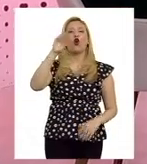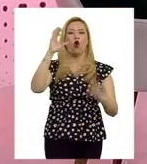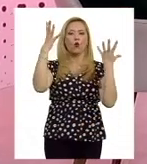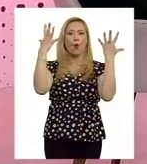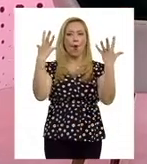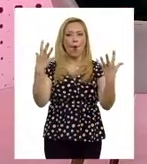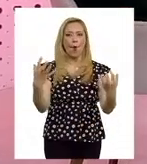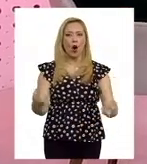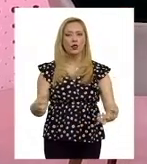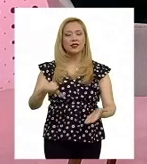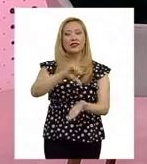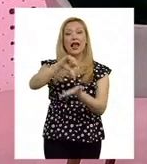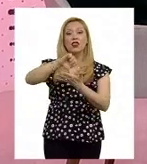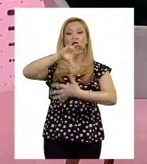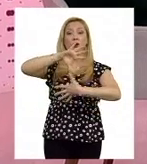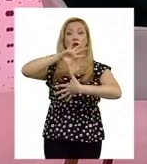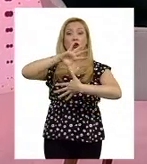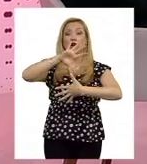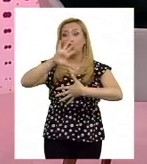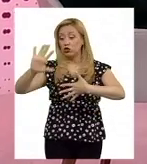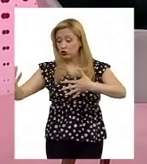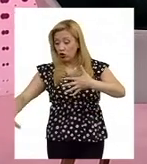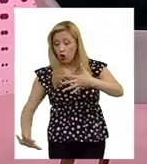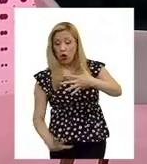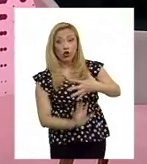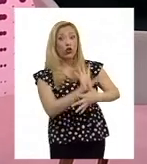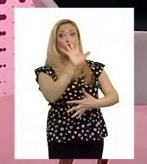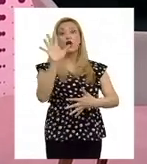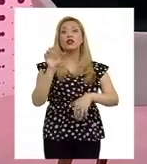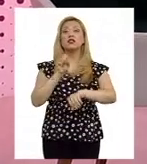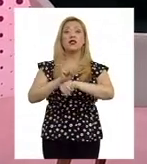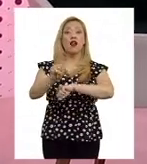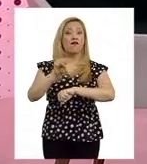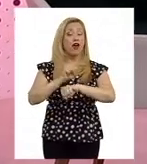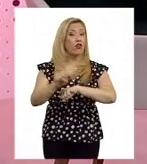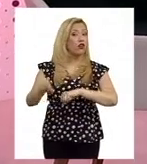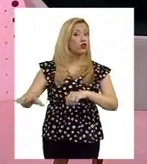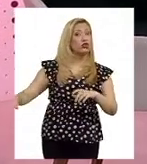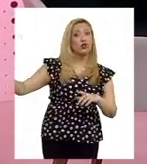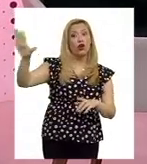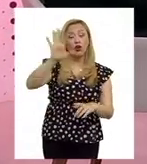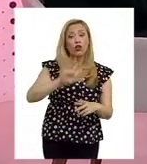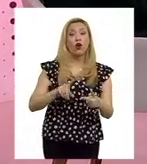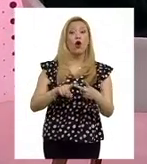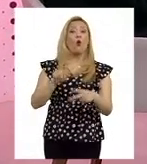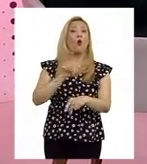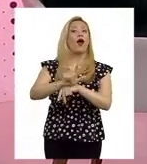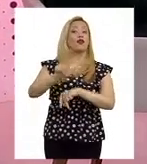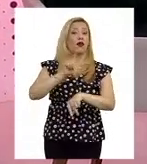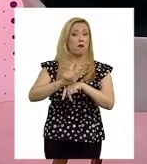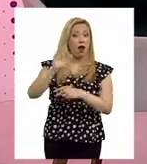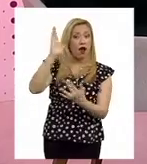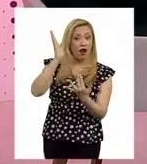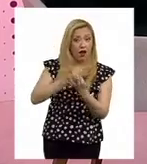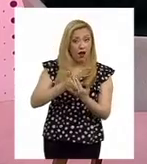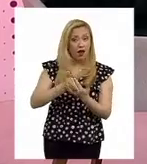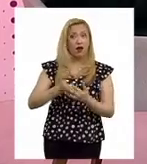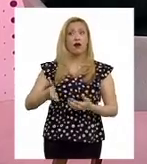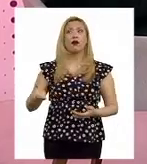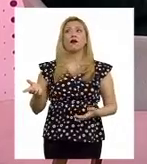que incluye casi todo el territorio de El Salvador, una buena parte del territorio guatemalteco